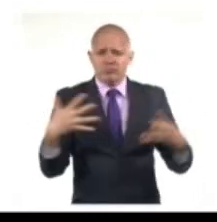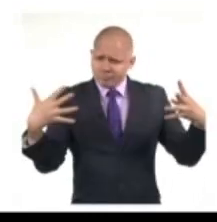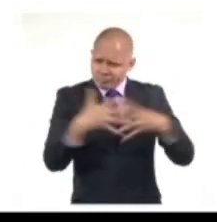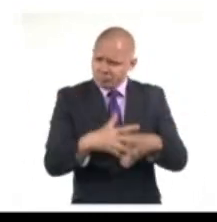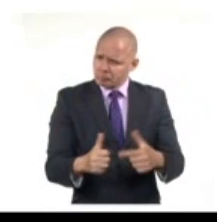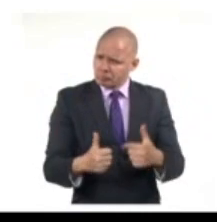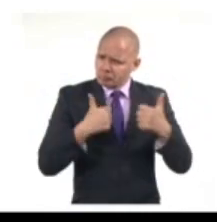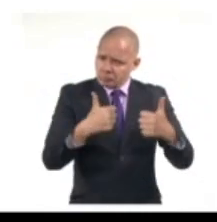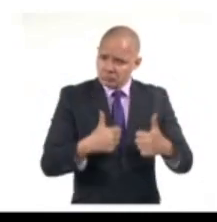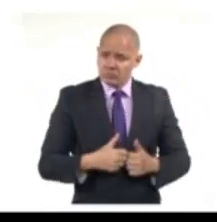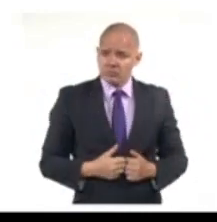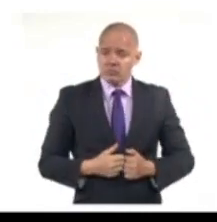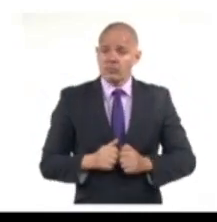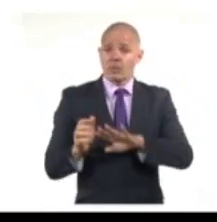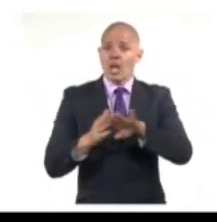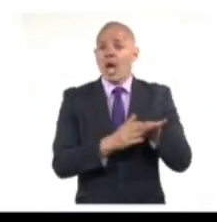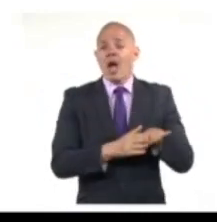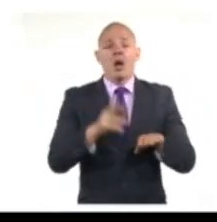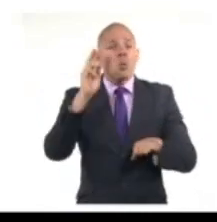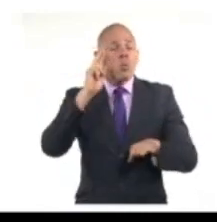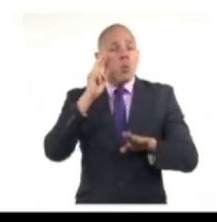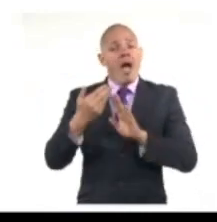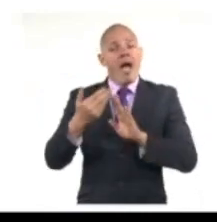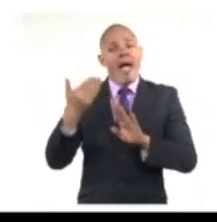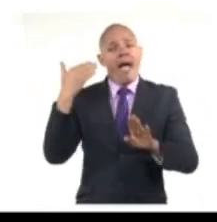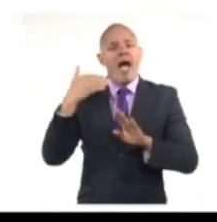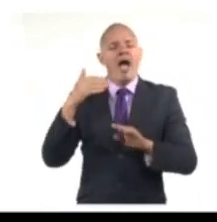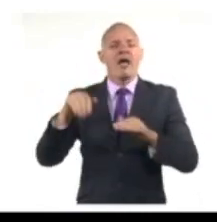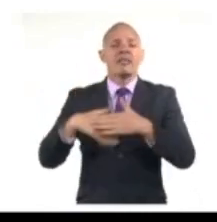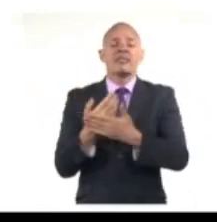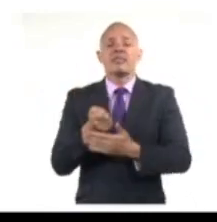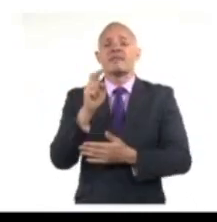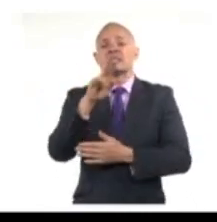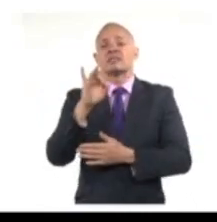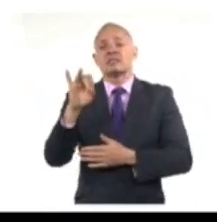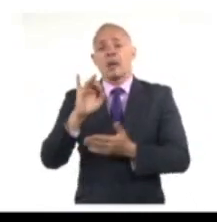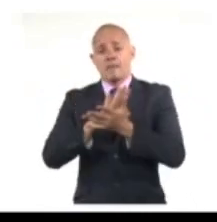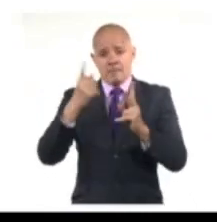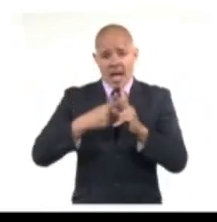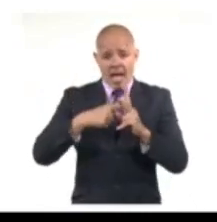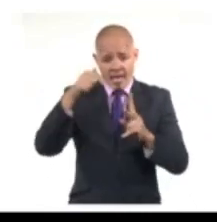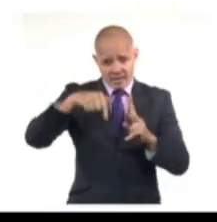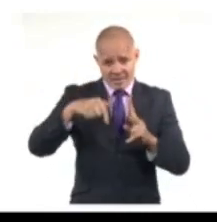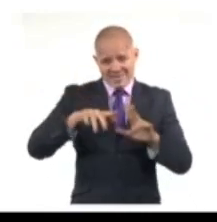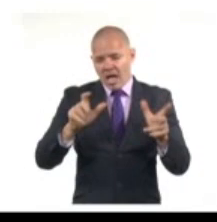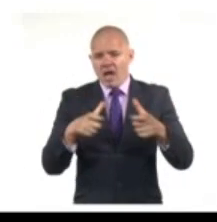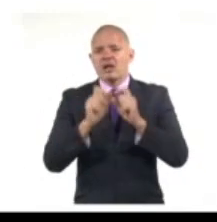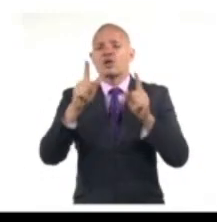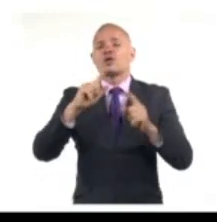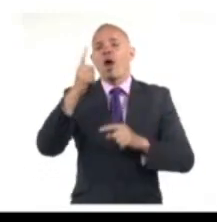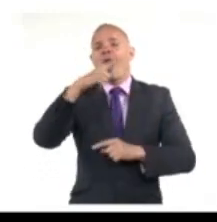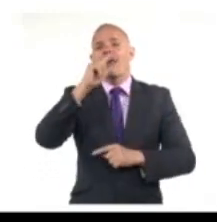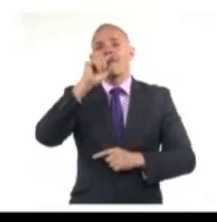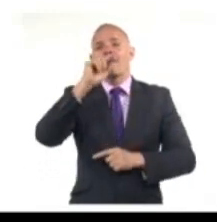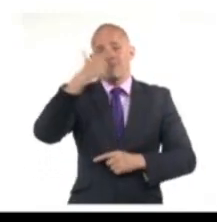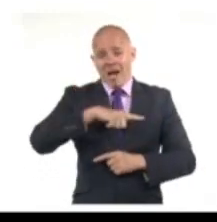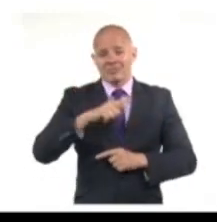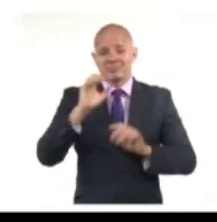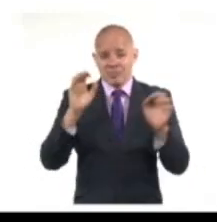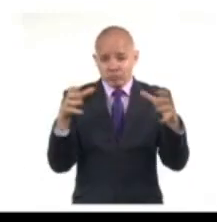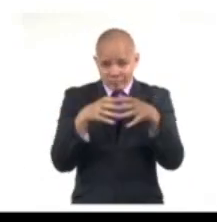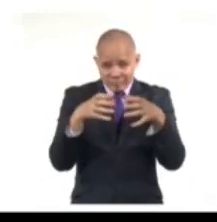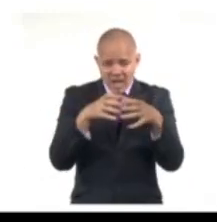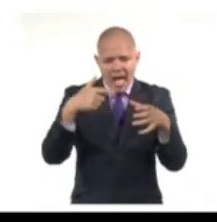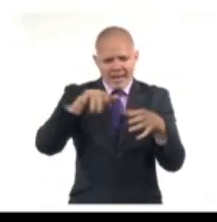XXI Cumbre del Alba, celebrada en La Habana el pasado 27 de mayo, marcó sin ambajes el repudio a las exclusiones y al trato